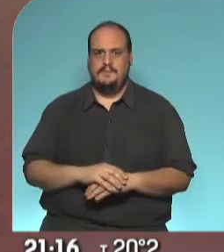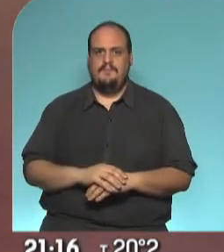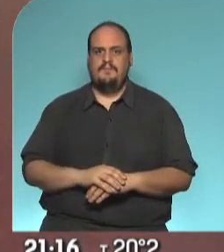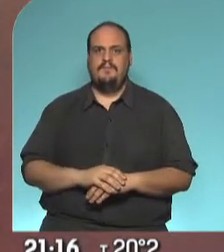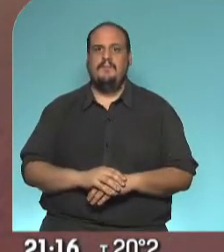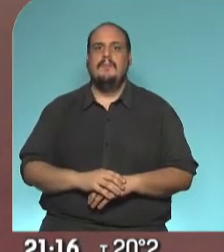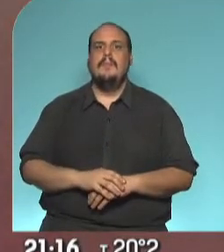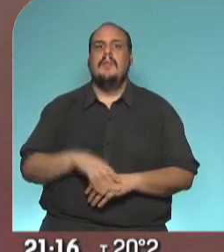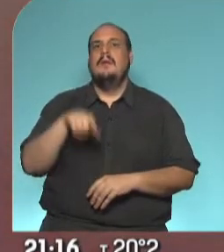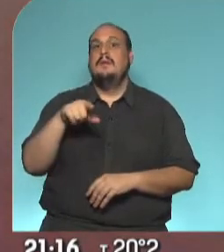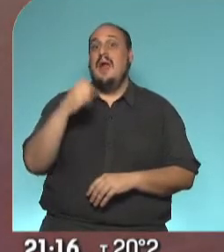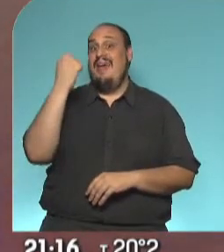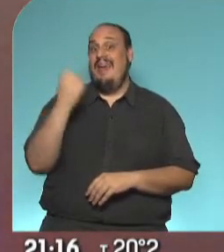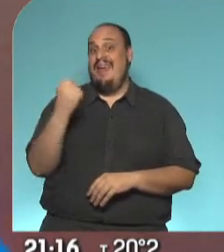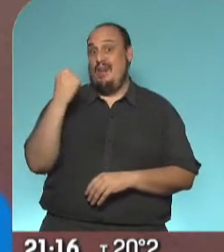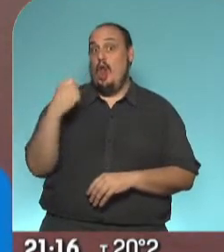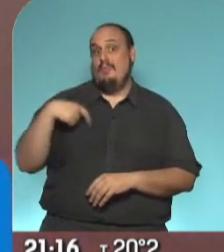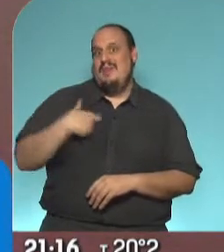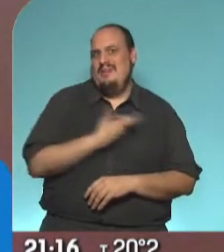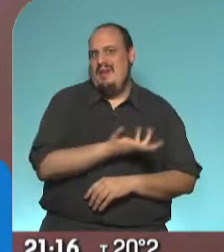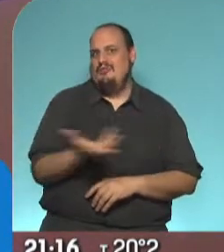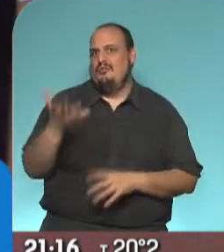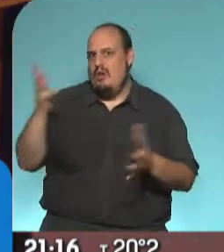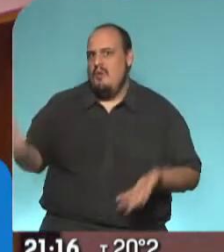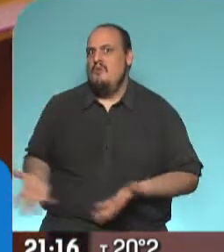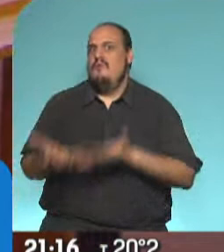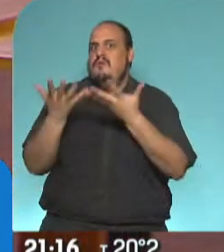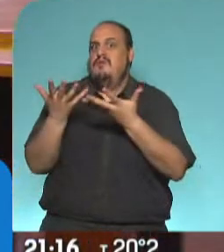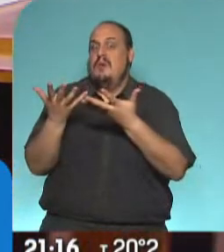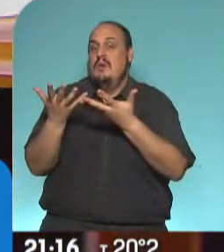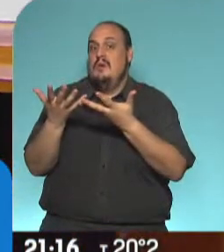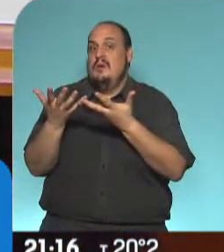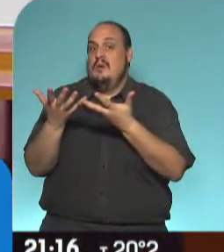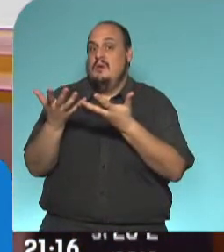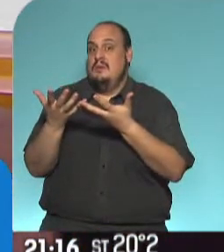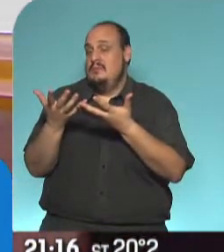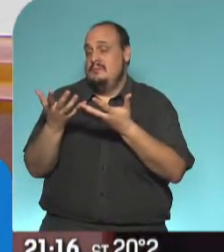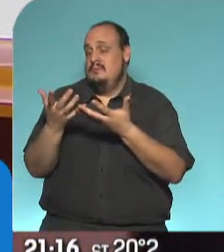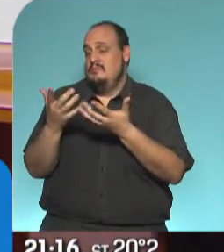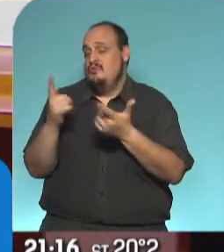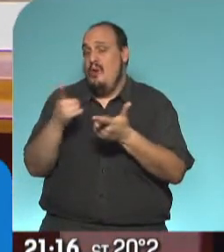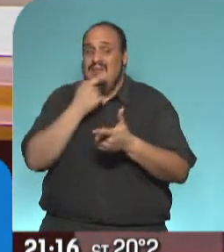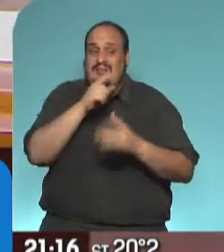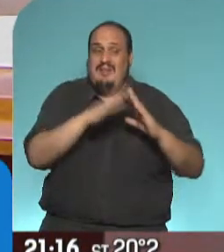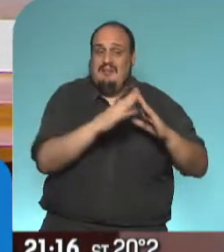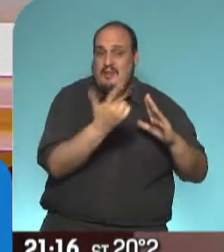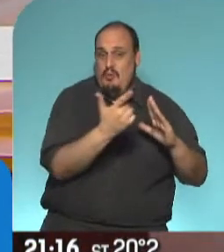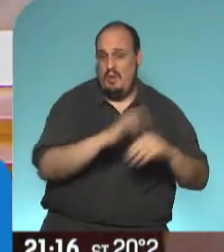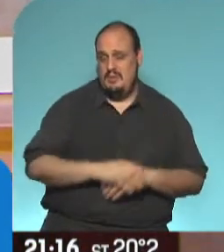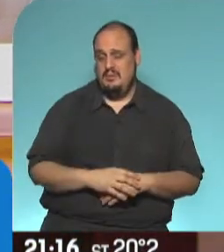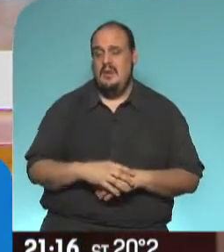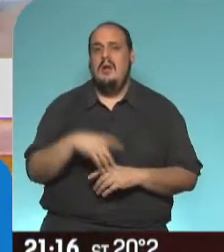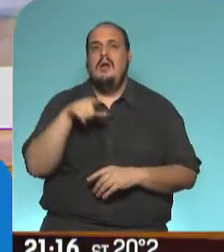No hay plan de recuperación social, recuperación económica posible sin atender las viviendas, sin atender la obra pública. Hoy fue